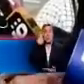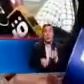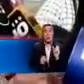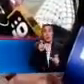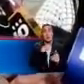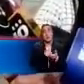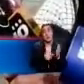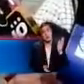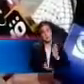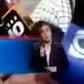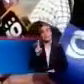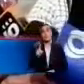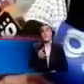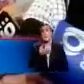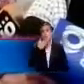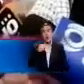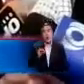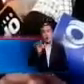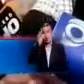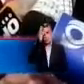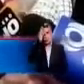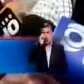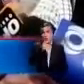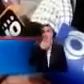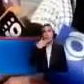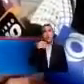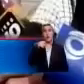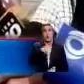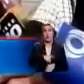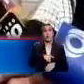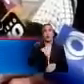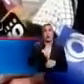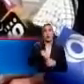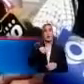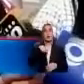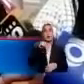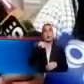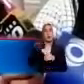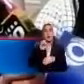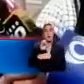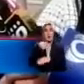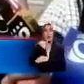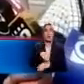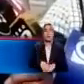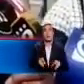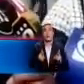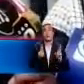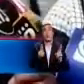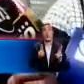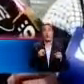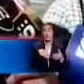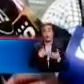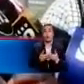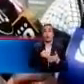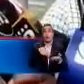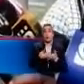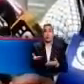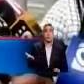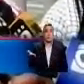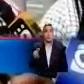sea trasladado a una de las mejores clínicas y uno de los mejores galenos que existen en el país y esperando que todos